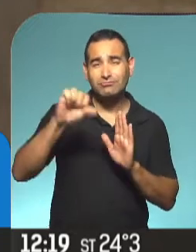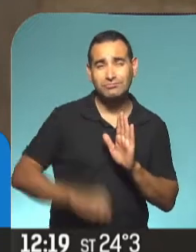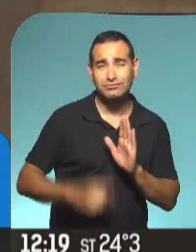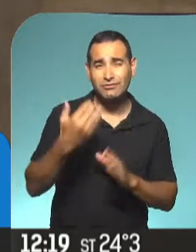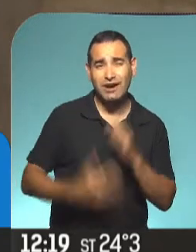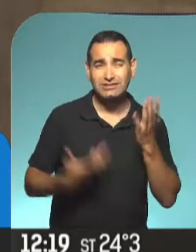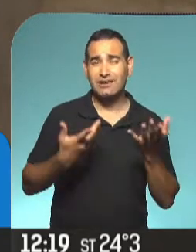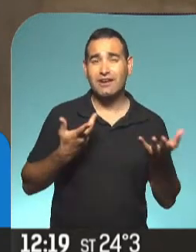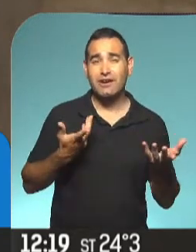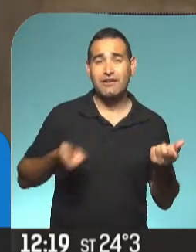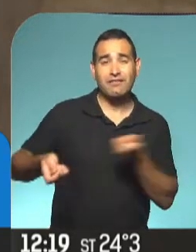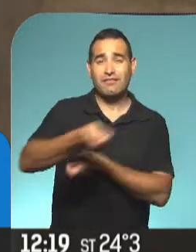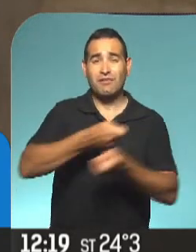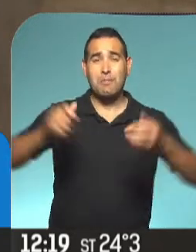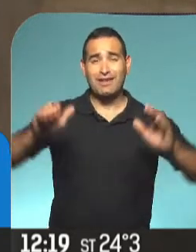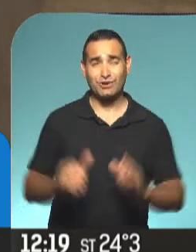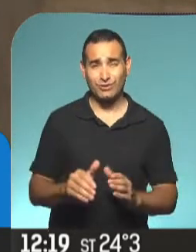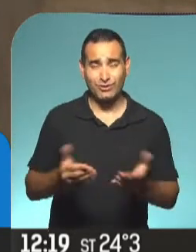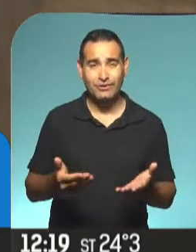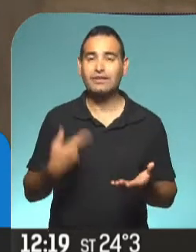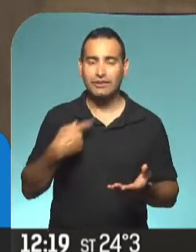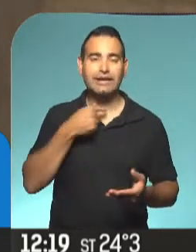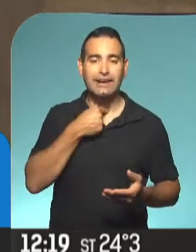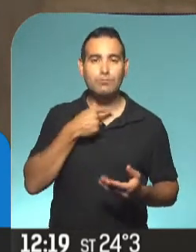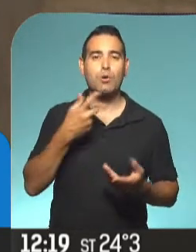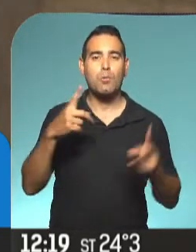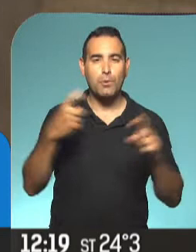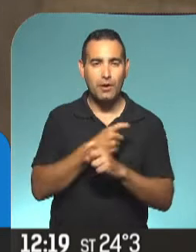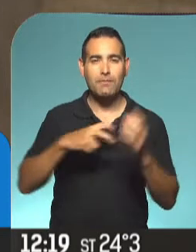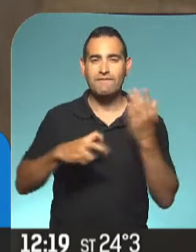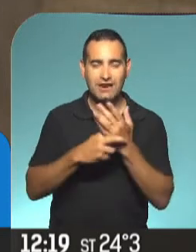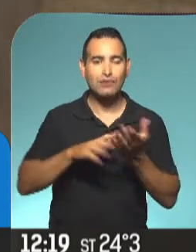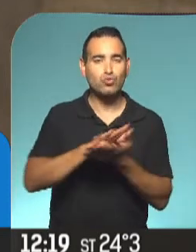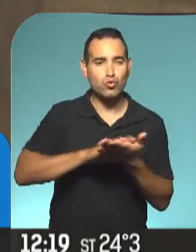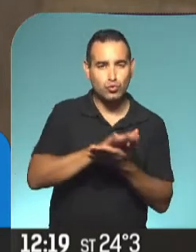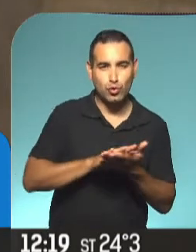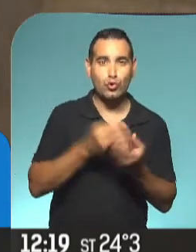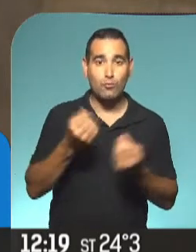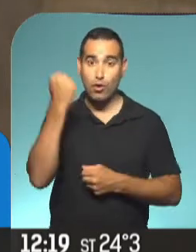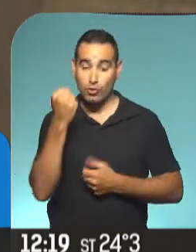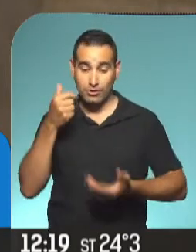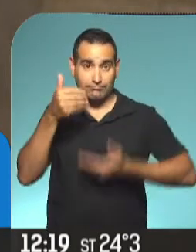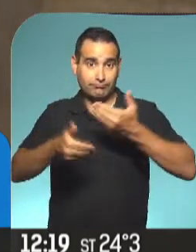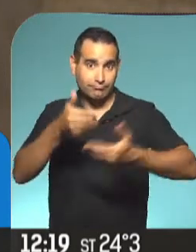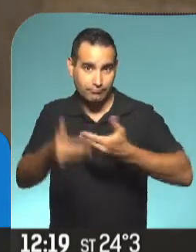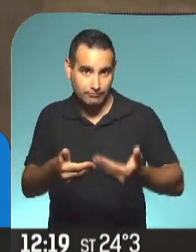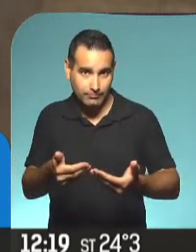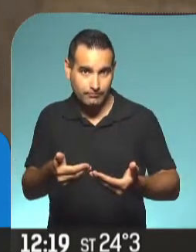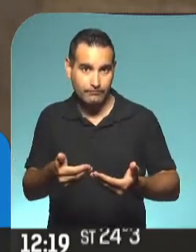más la recesión. Nuestro objetivo es resolver el problema fiscal con crecimiento. Esto quiere decir, la economía crece,